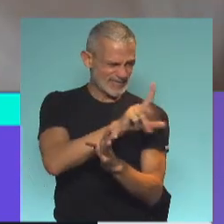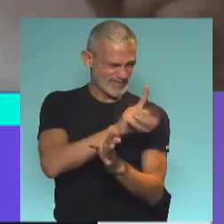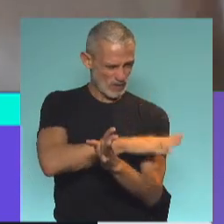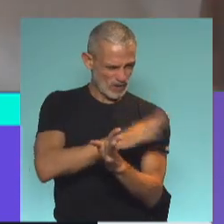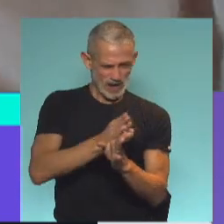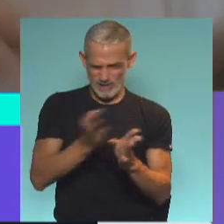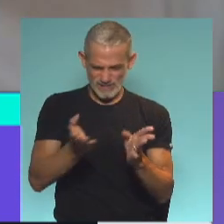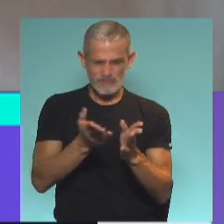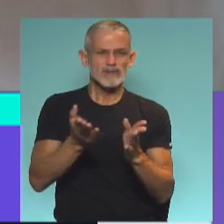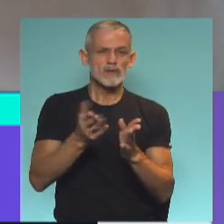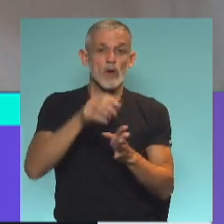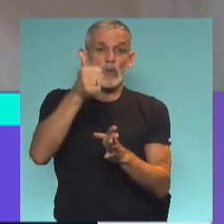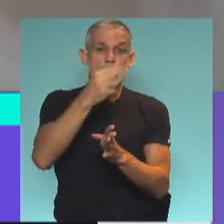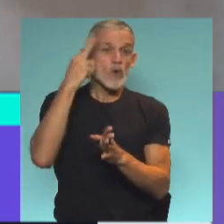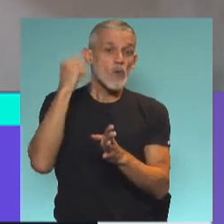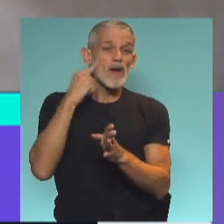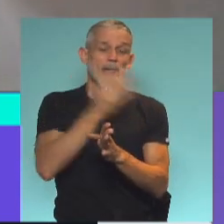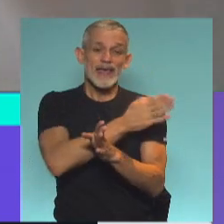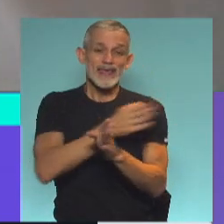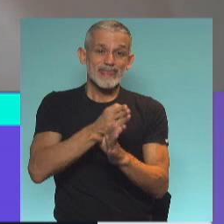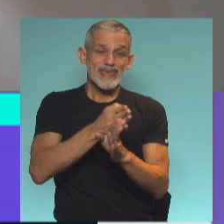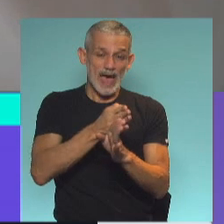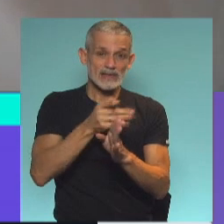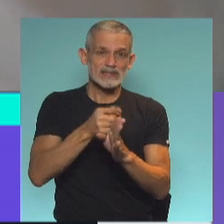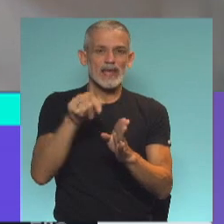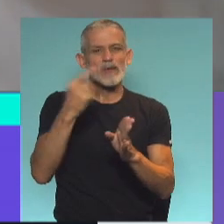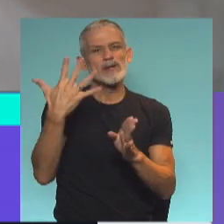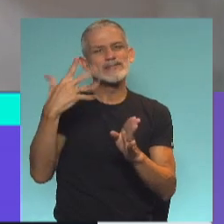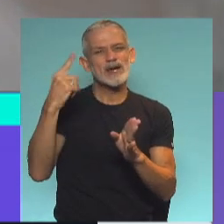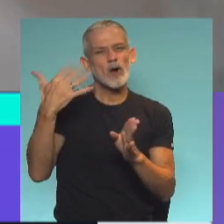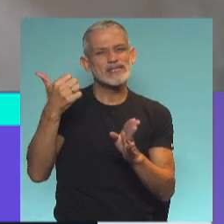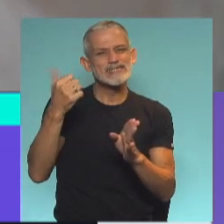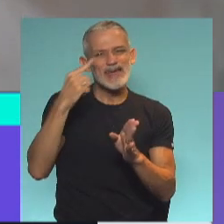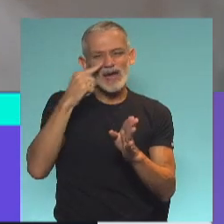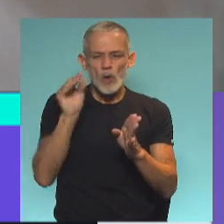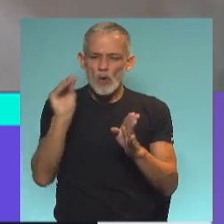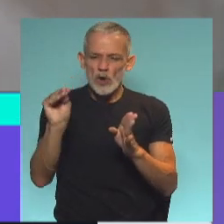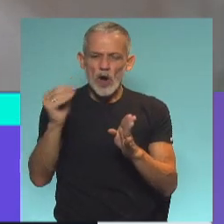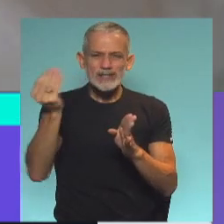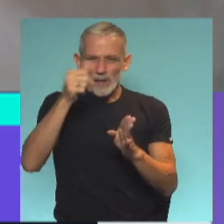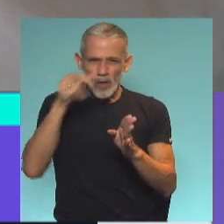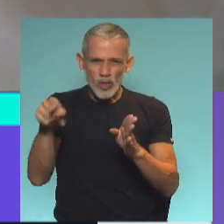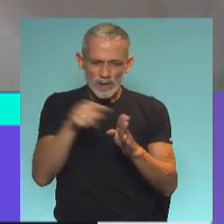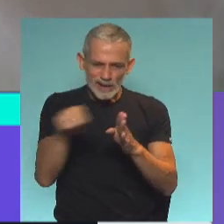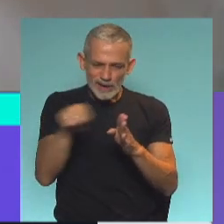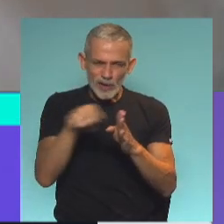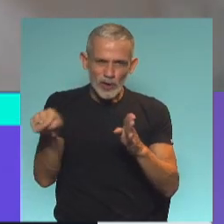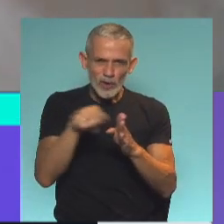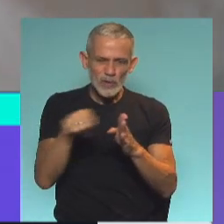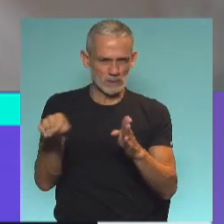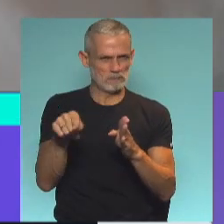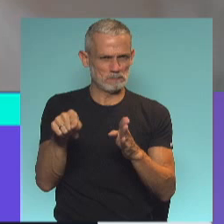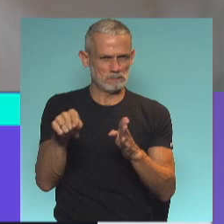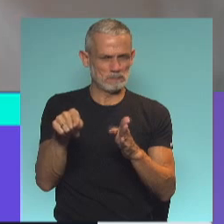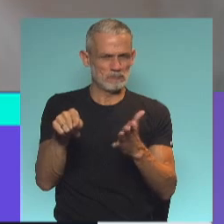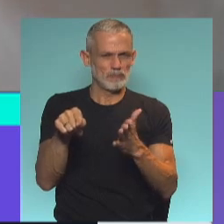lo tanto, el éxito de estos 9 extendidos que tienen después un apéndice en el fin de semana largo que usted